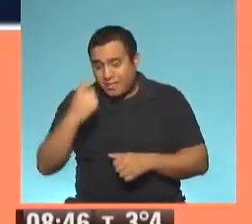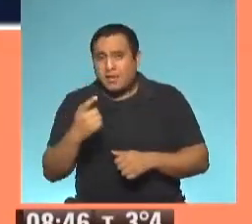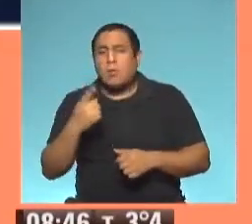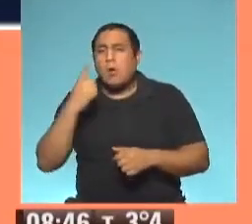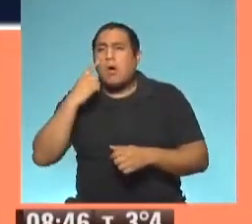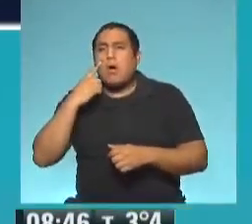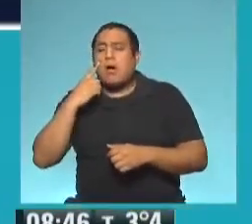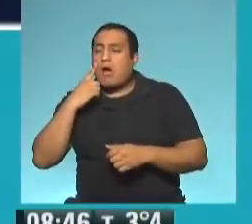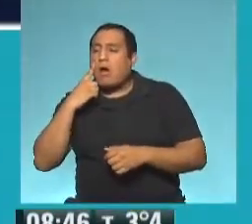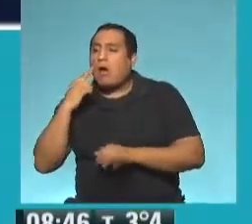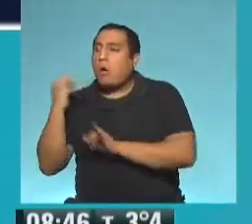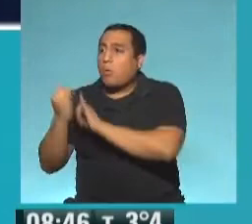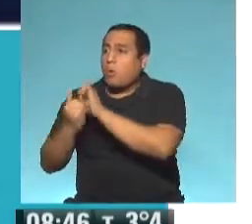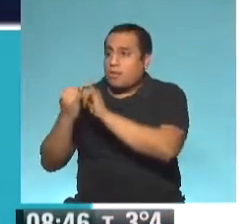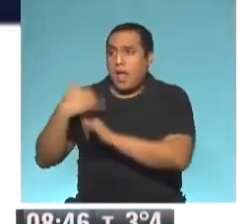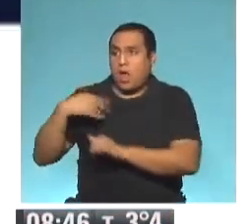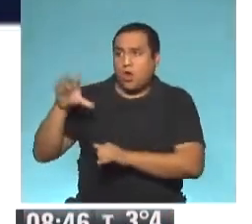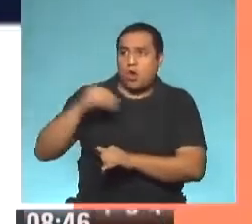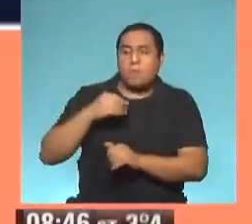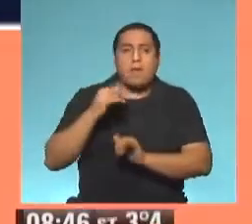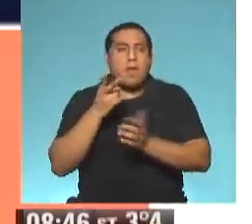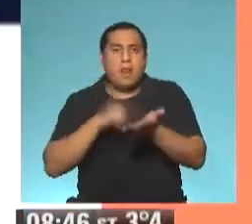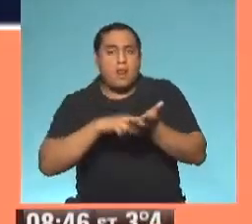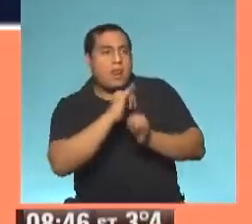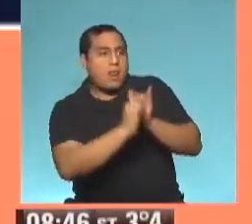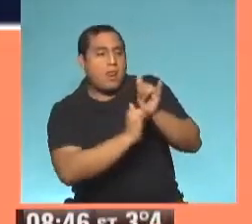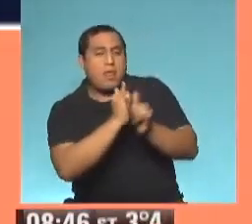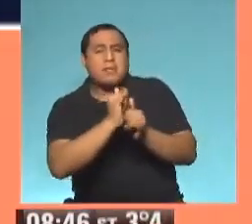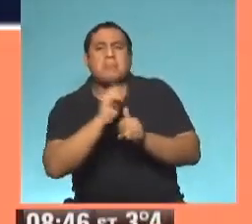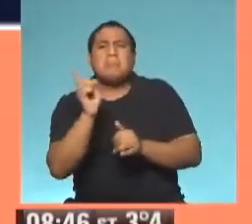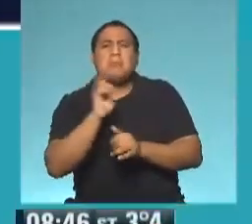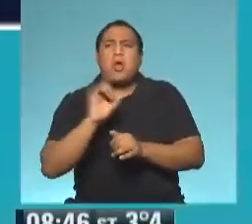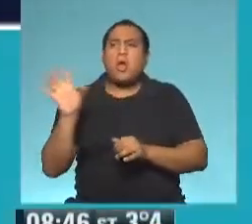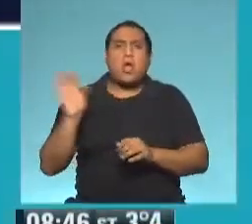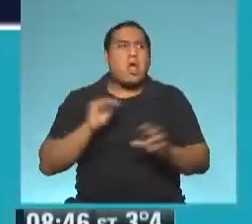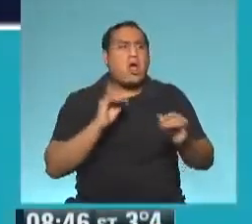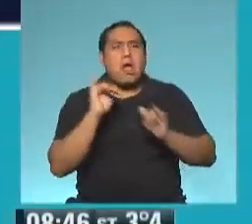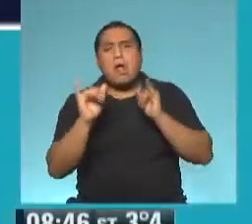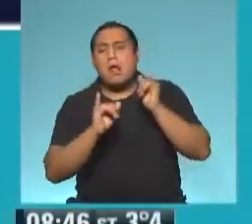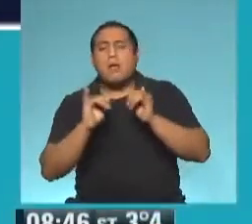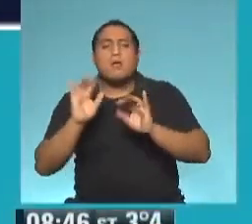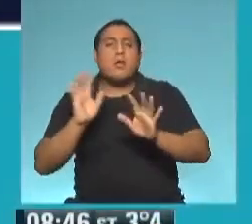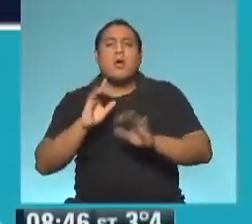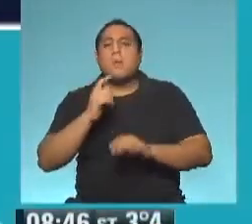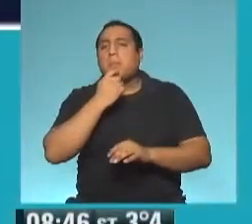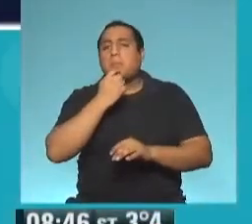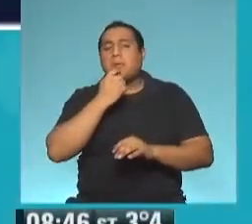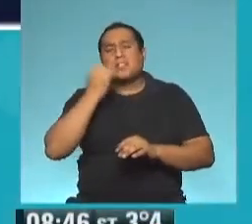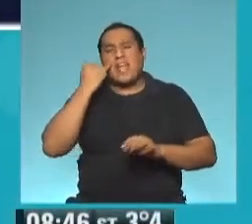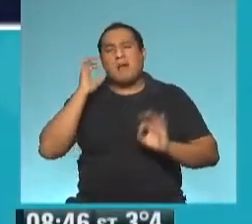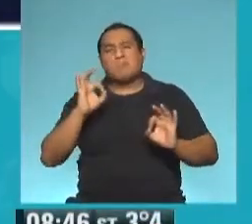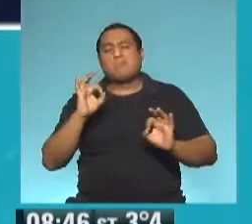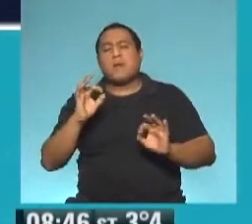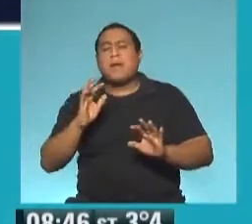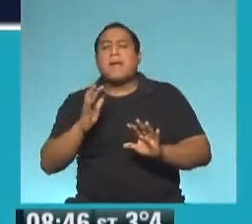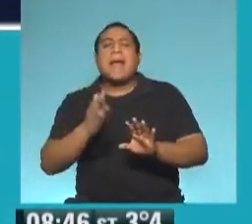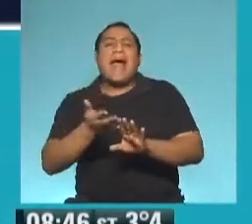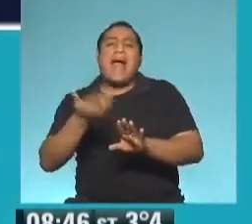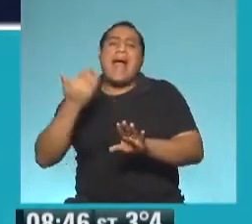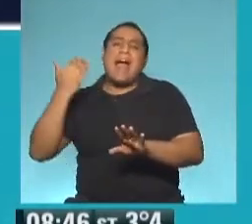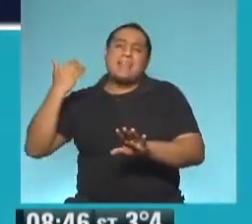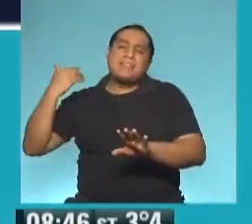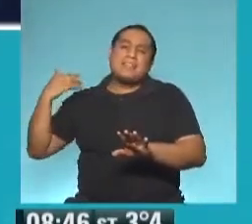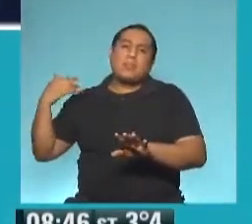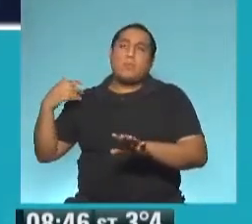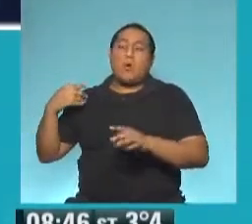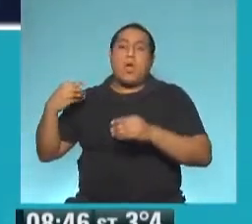repetir consejos cotidianos, que nosotros pensamos que ya pasaron un poco, ya pasaron su momento